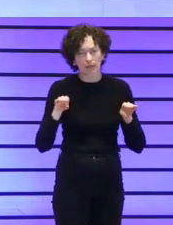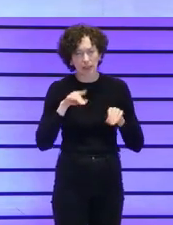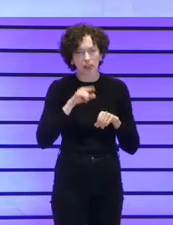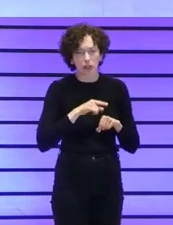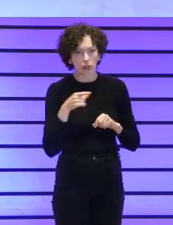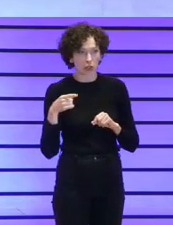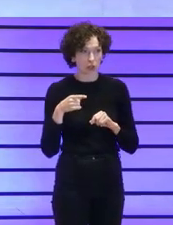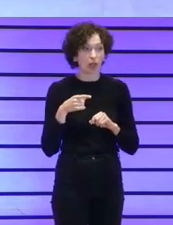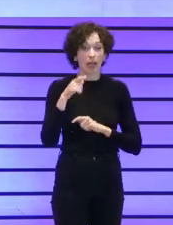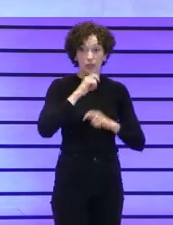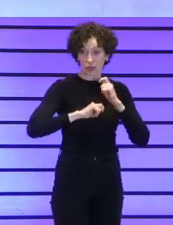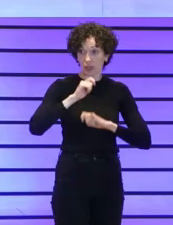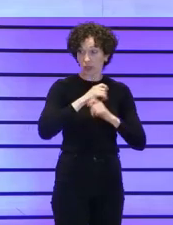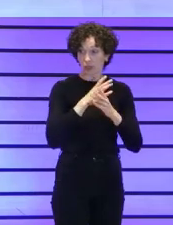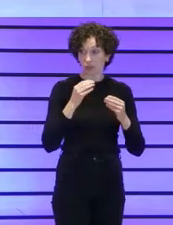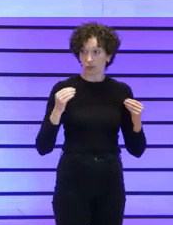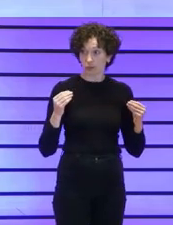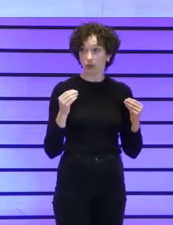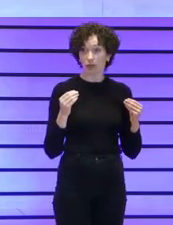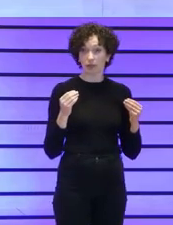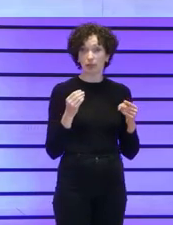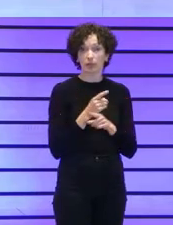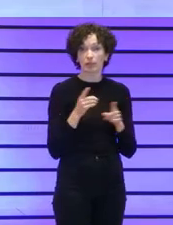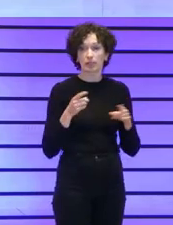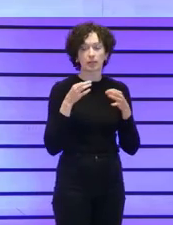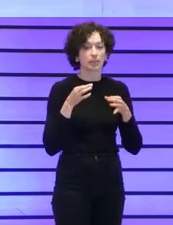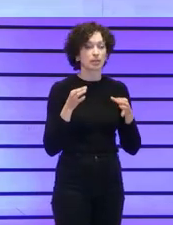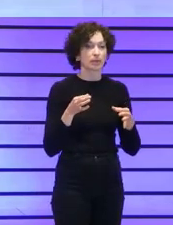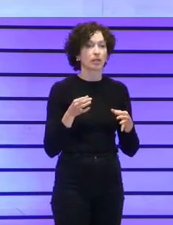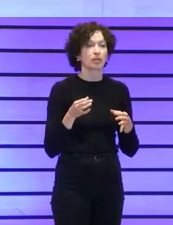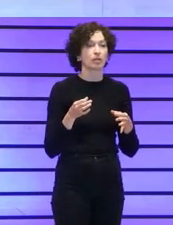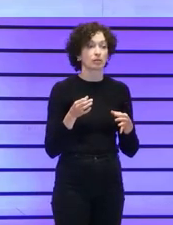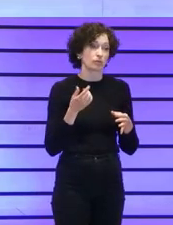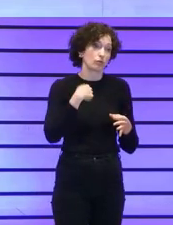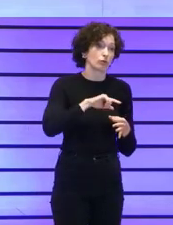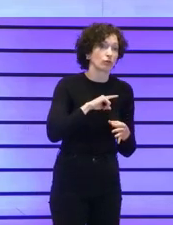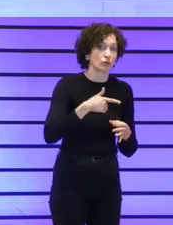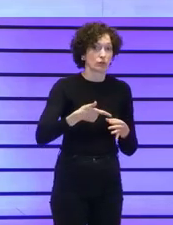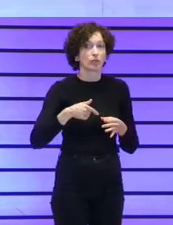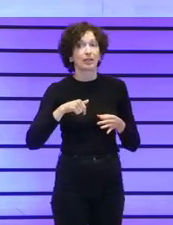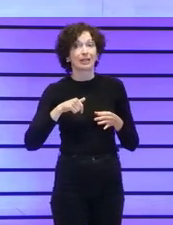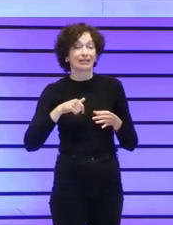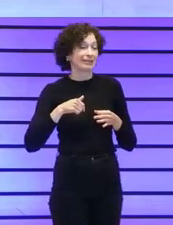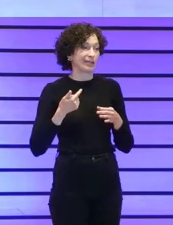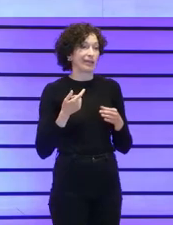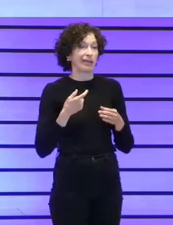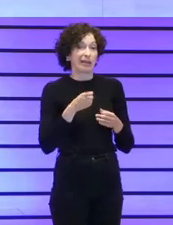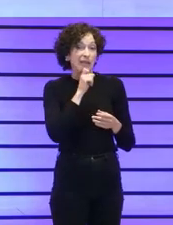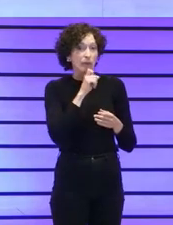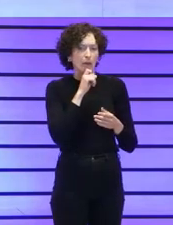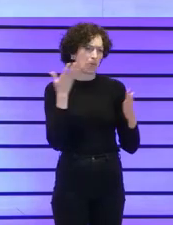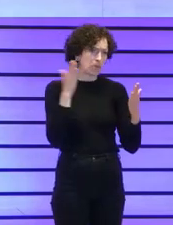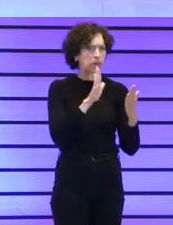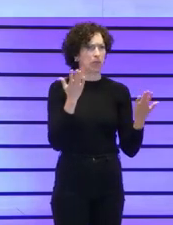entidades, siempre hemos apostado en nuestro movimiento asociativo por hacer frente a las dificultades, por no arrugarnos,